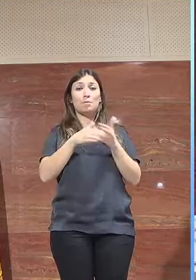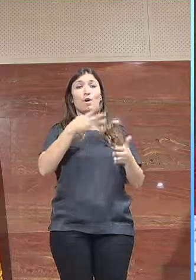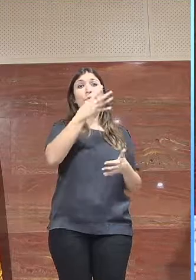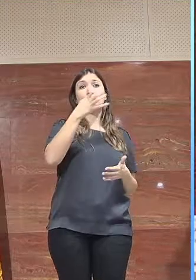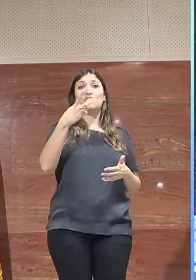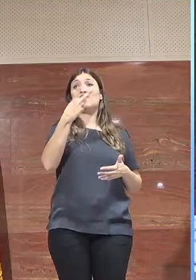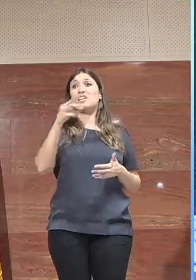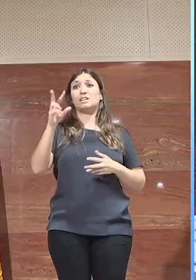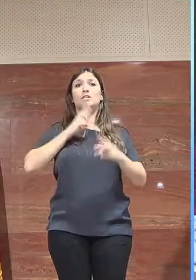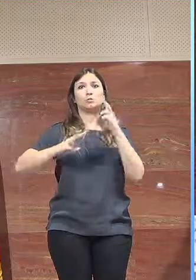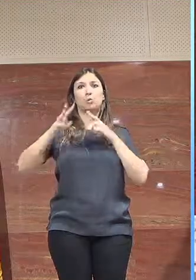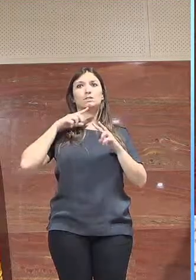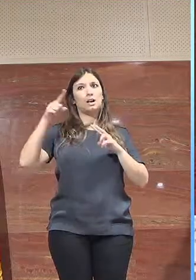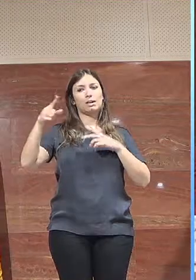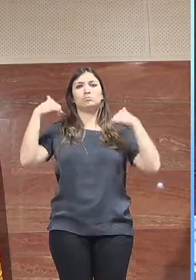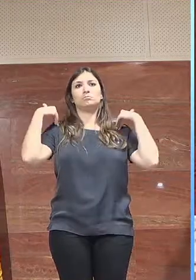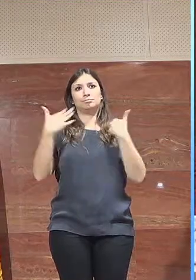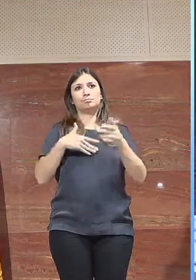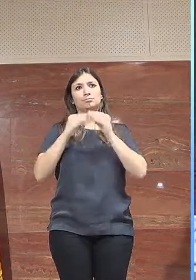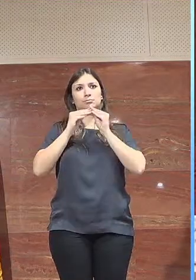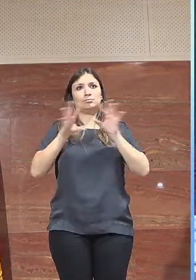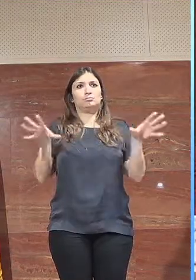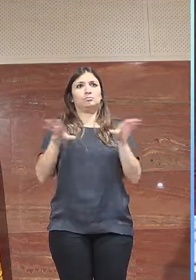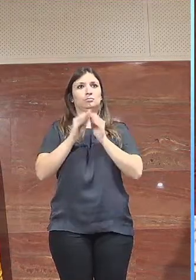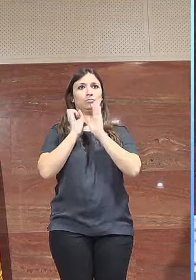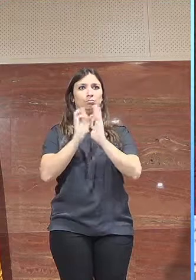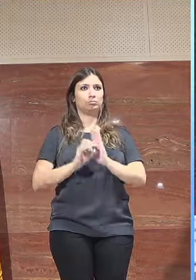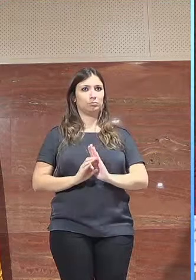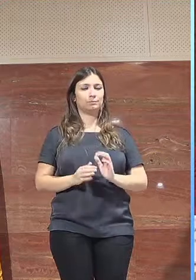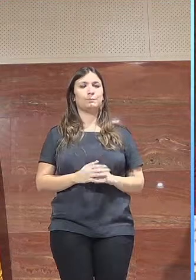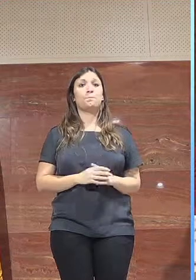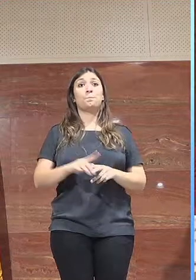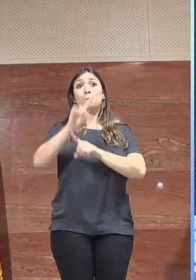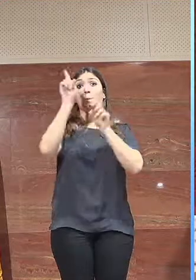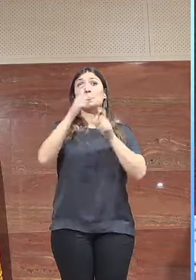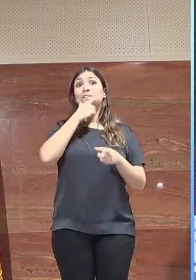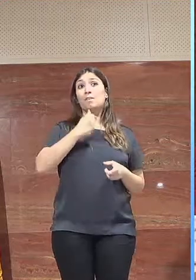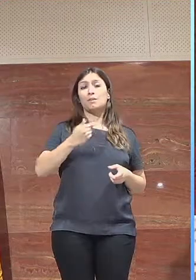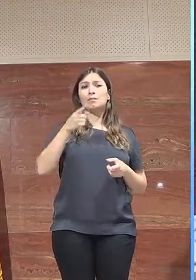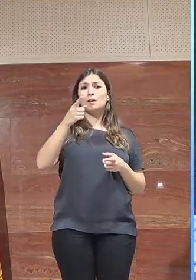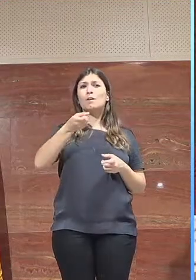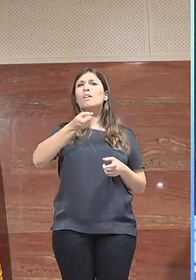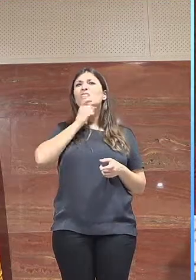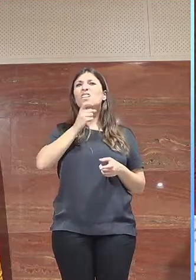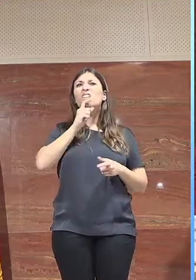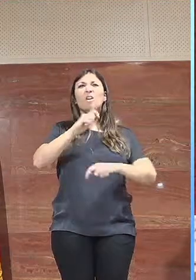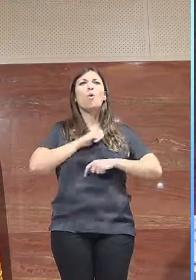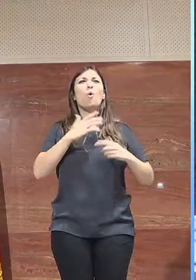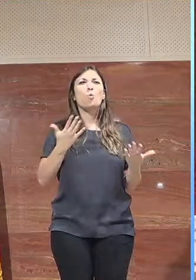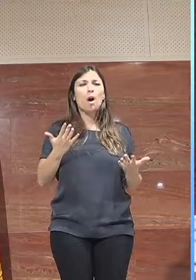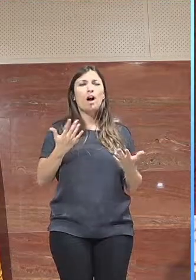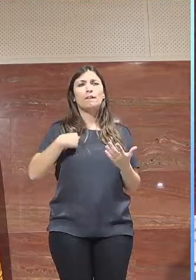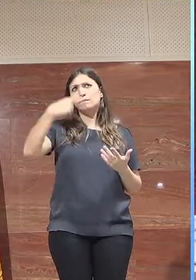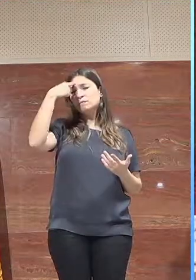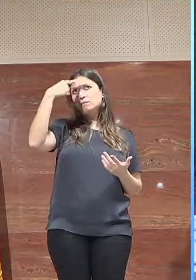39.420 respuestas, ¿no? Bien, las preguntas eran sencillas, ¿no? Preguntábamos, tengo dificultades con, mejoraría con, y echo